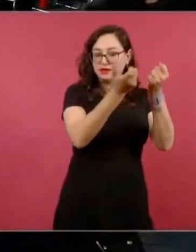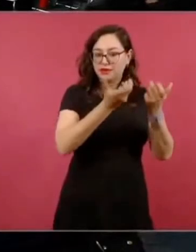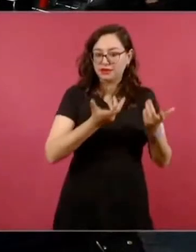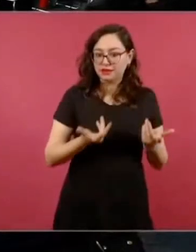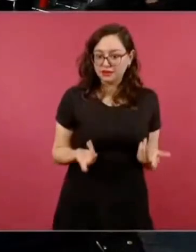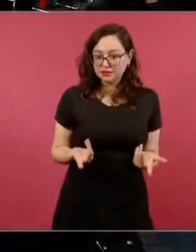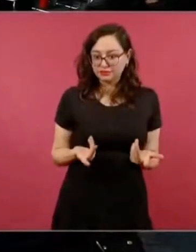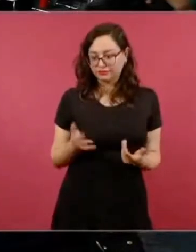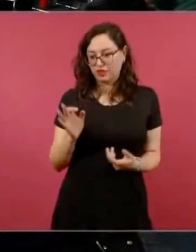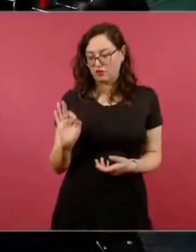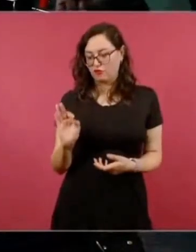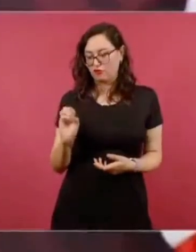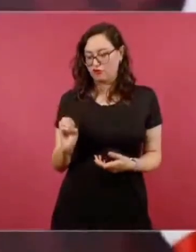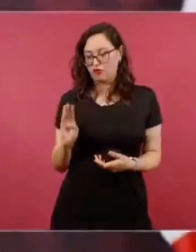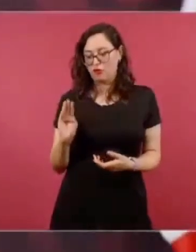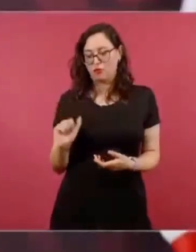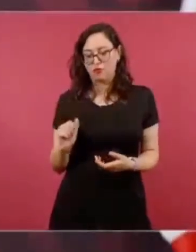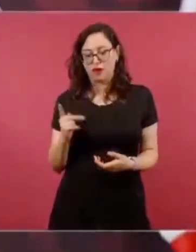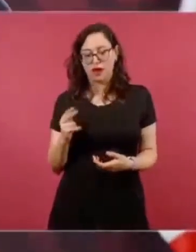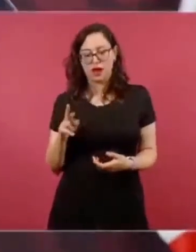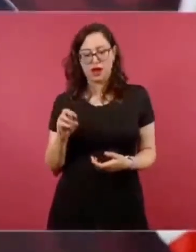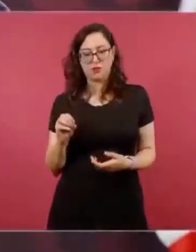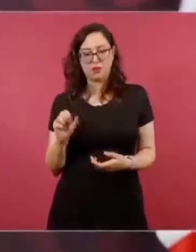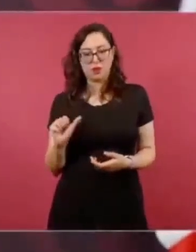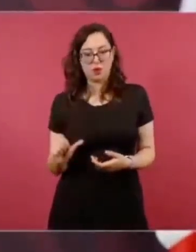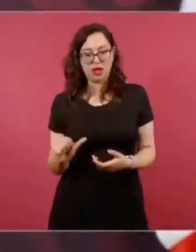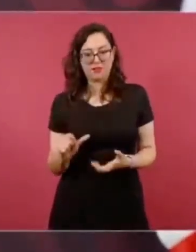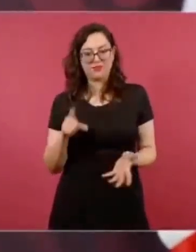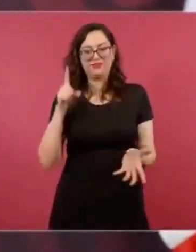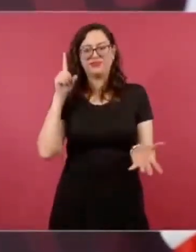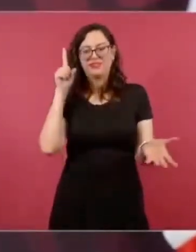con un proceso viciado,